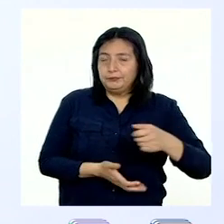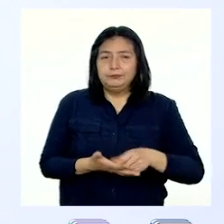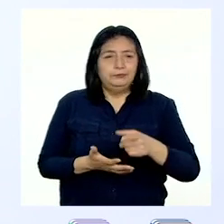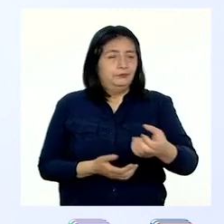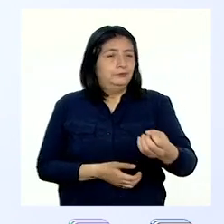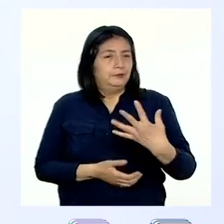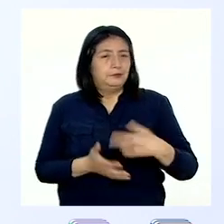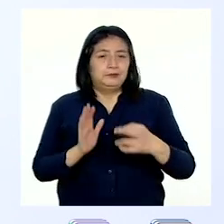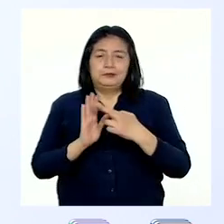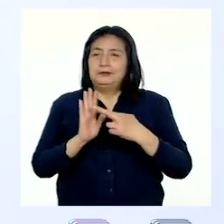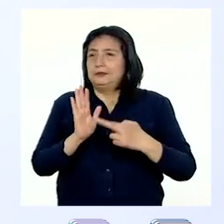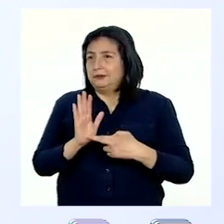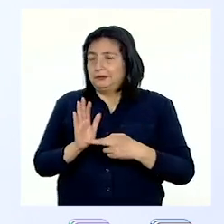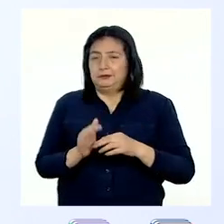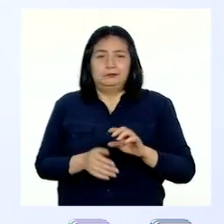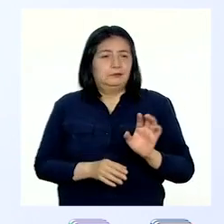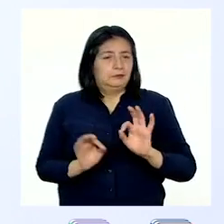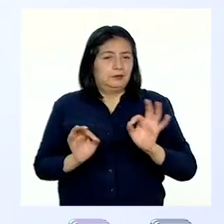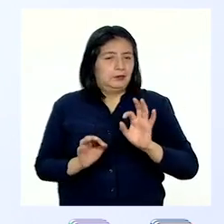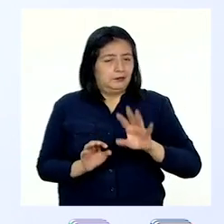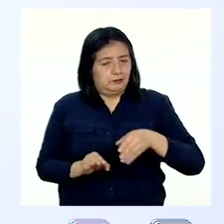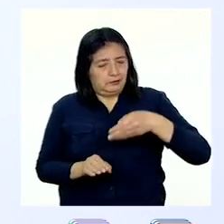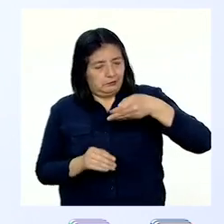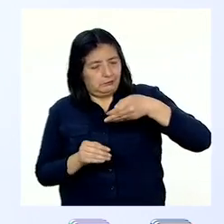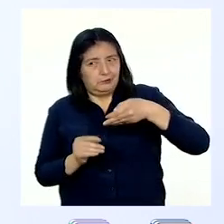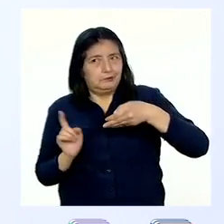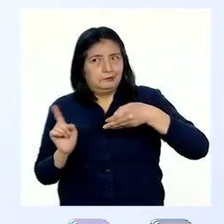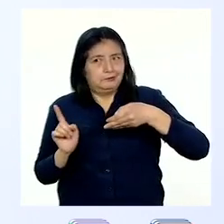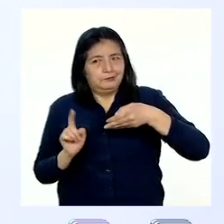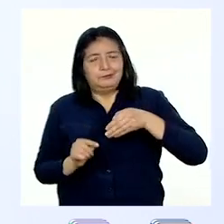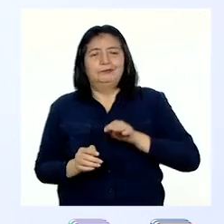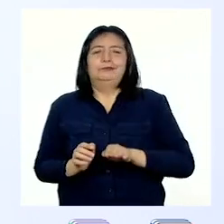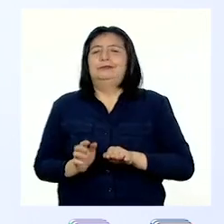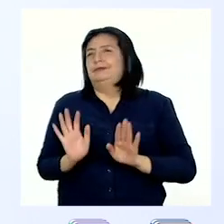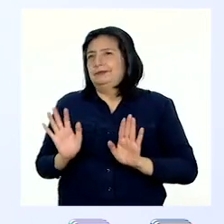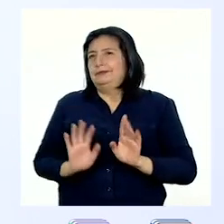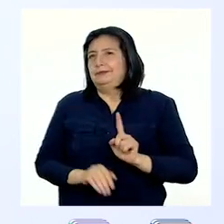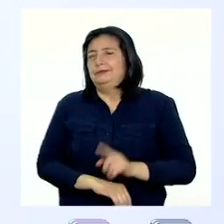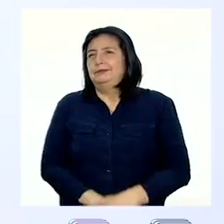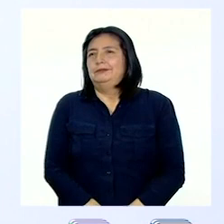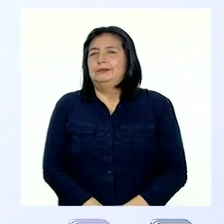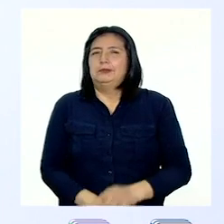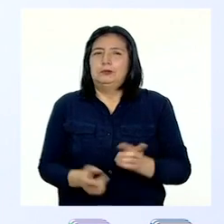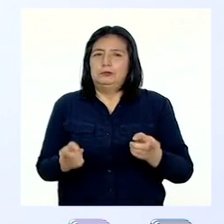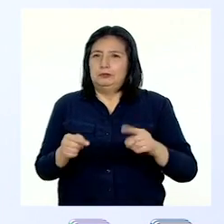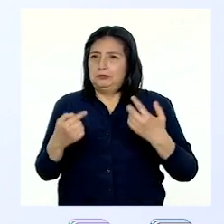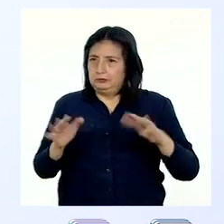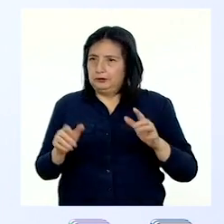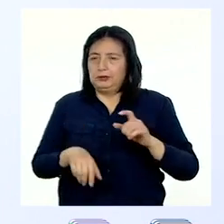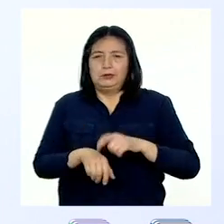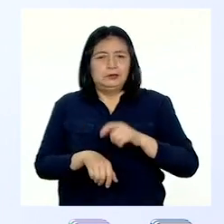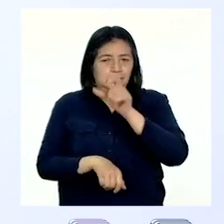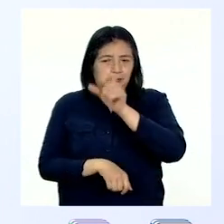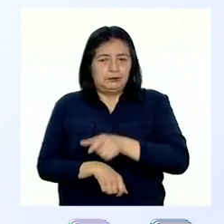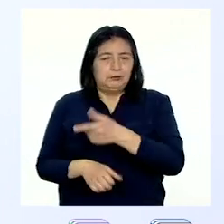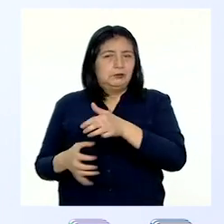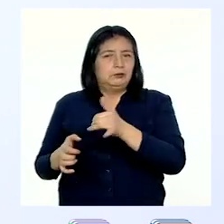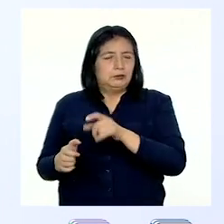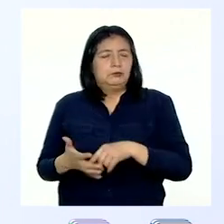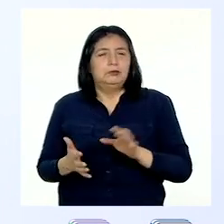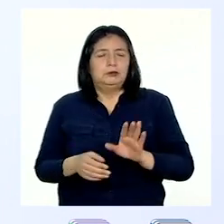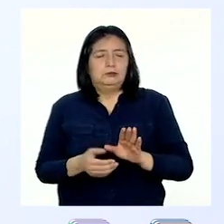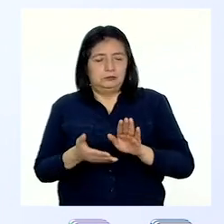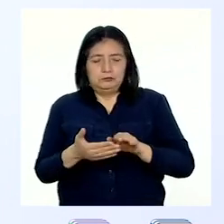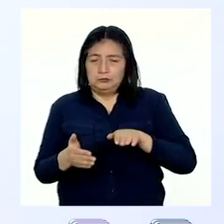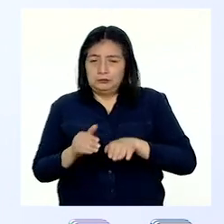como dicen las reglas, sin que nadie vea el contenido de la tarjeta que le tocó. Cuando le toque el turno al participante,